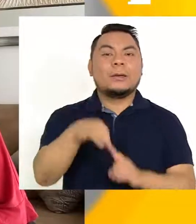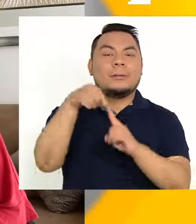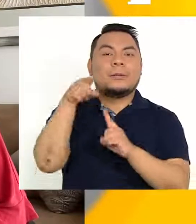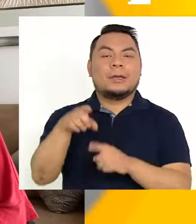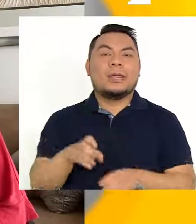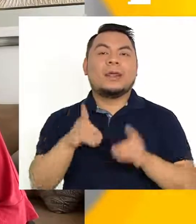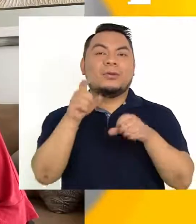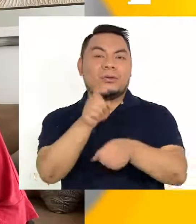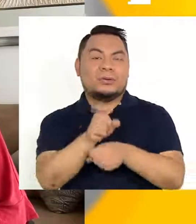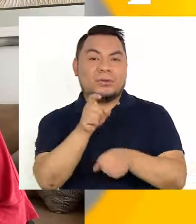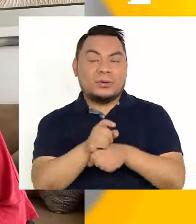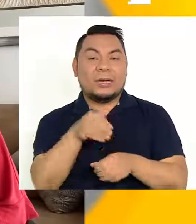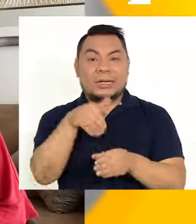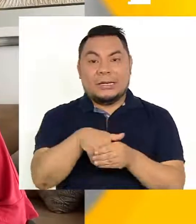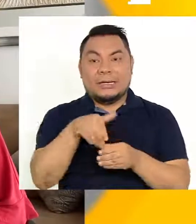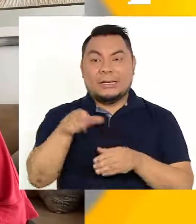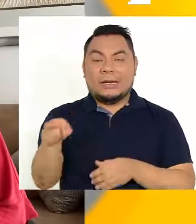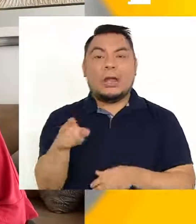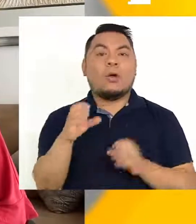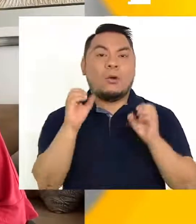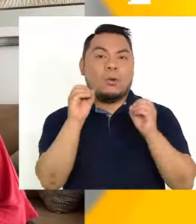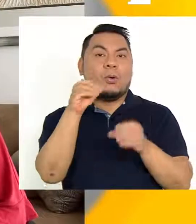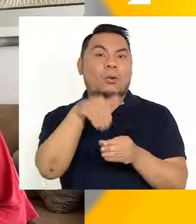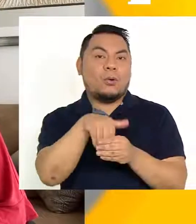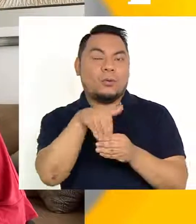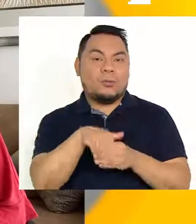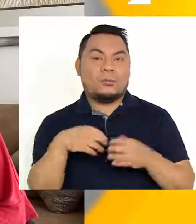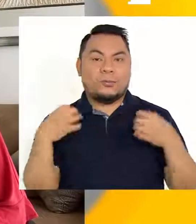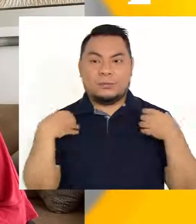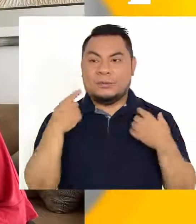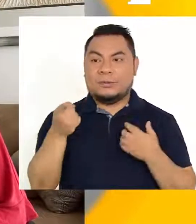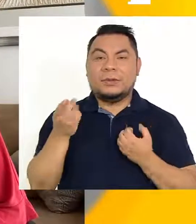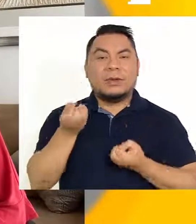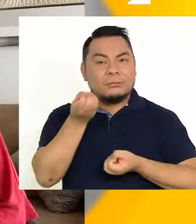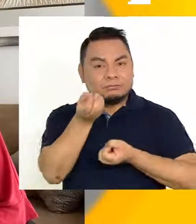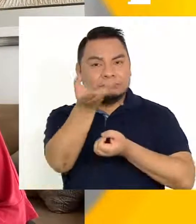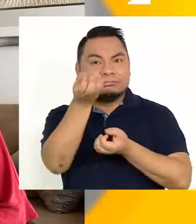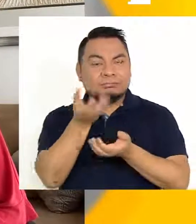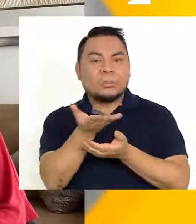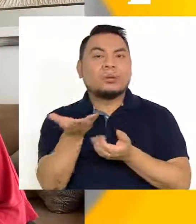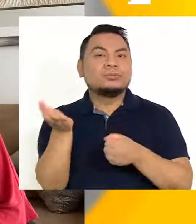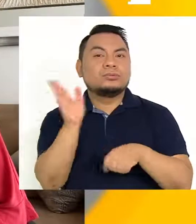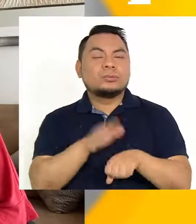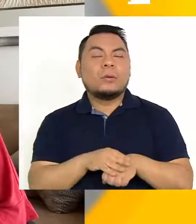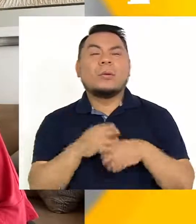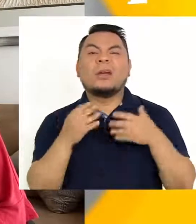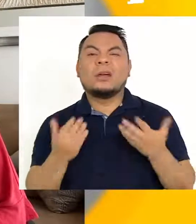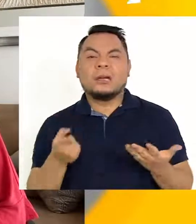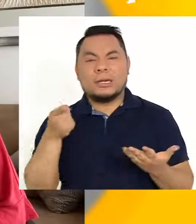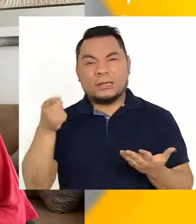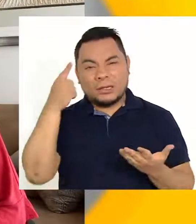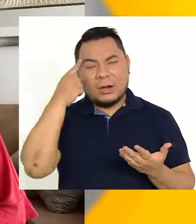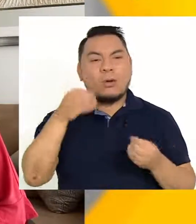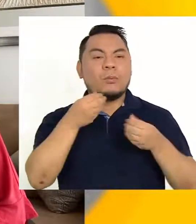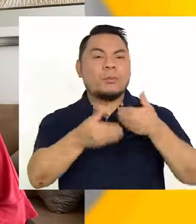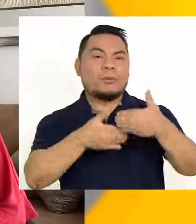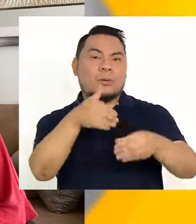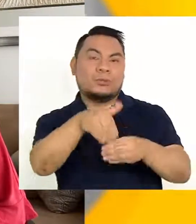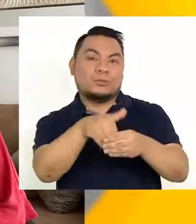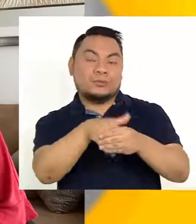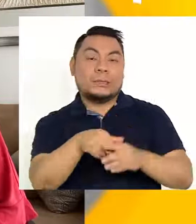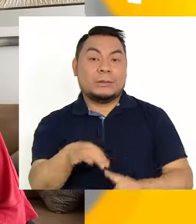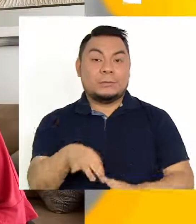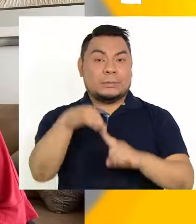es especialista en educación electoral de la OMPE. Ella nos dará algunos alcances sobre la realización de este